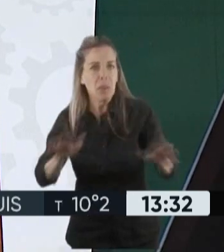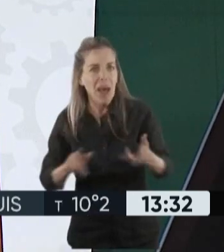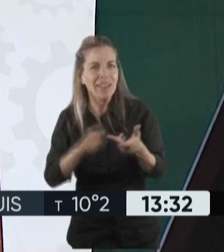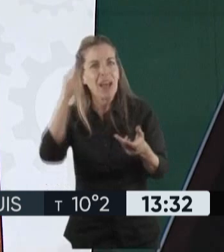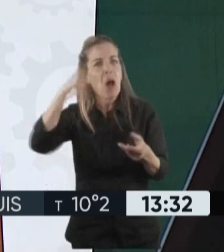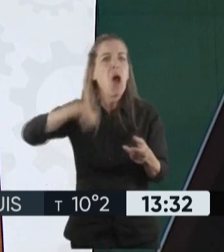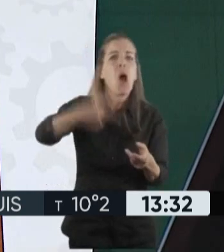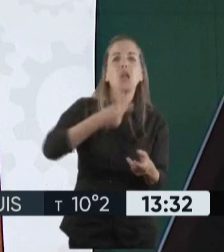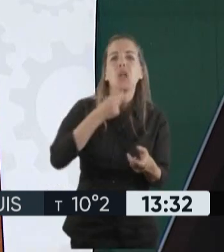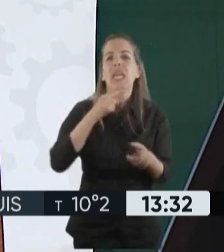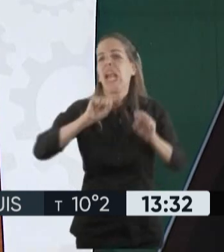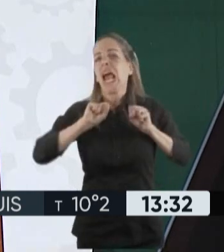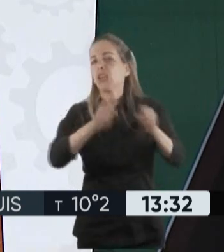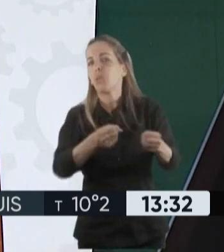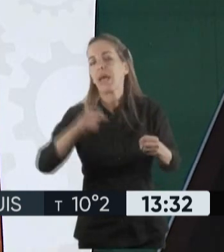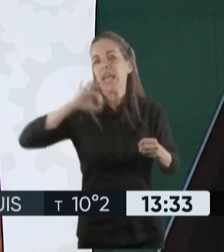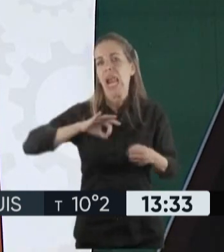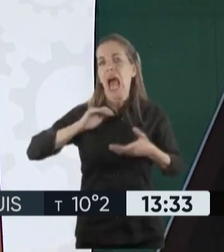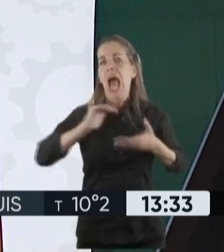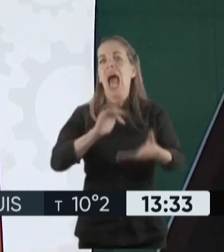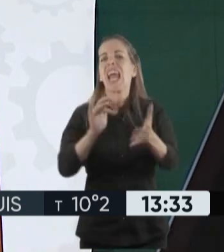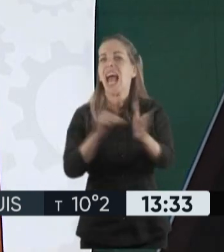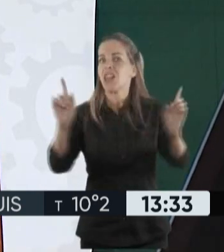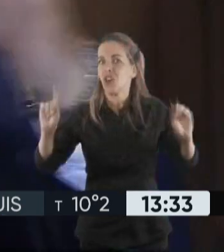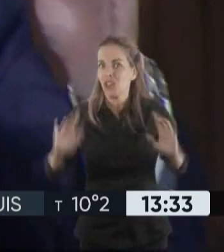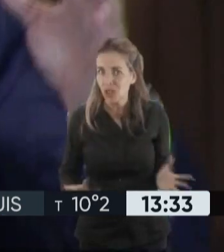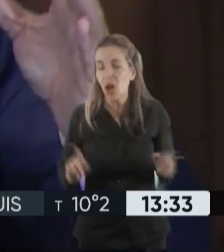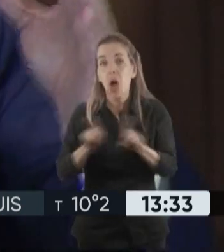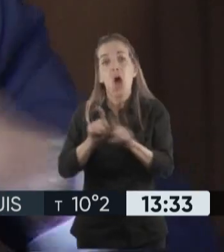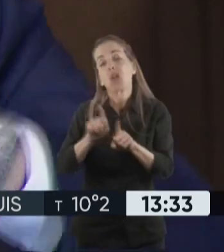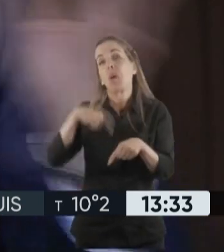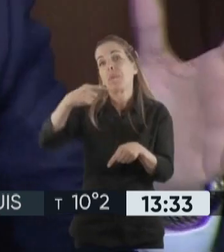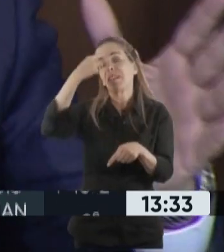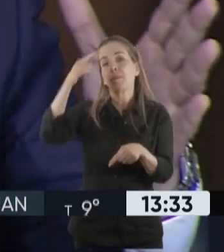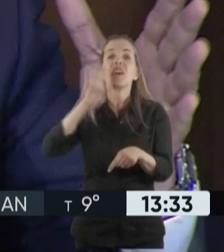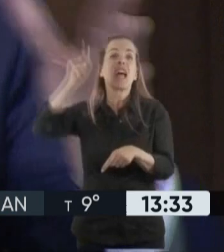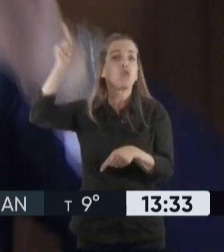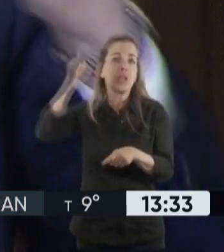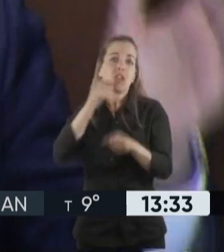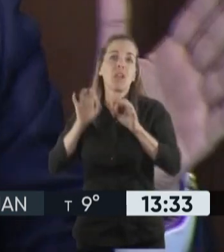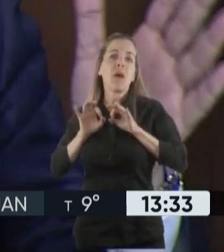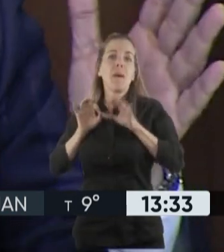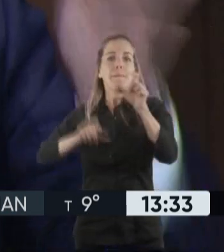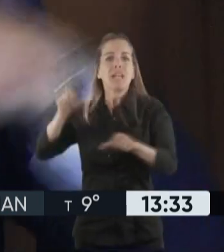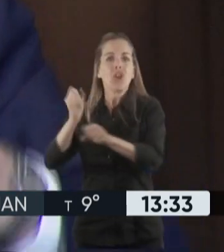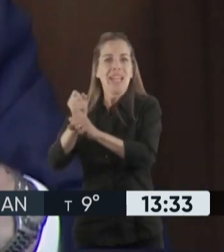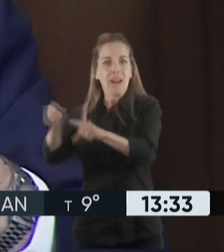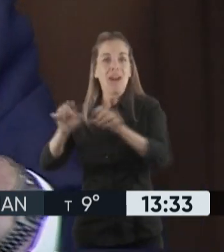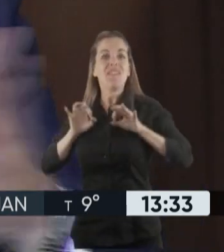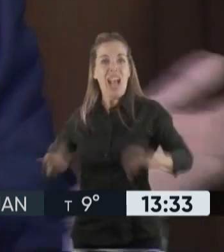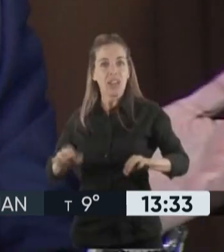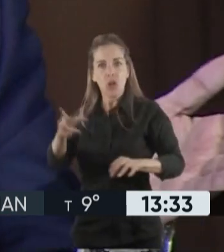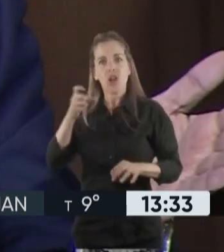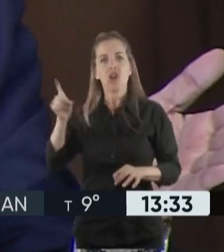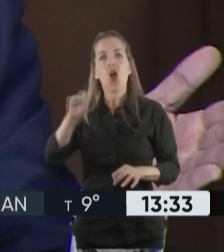aguinaldo, otros dicen tenemos que hacer en Estados Unidos, como ya que hacen en Estados Unidos, que los trabajadores cuando se toman las vacaciones dejan de cobrar el mes de